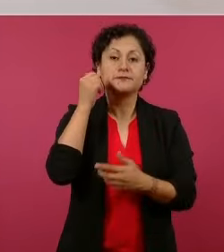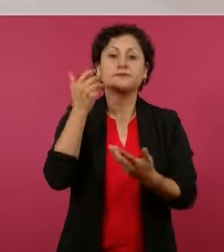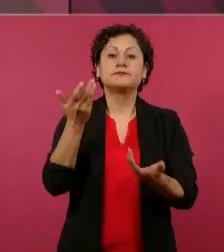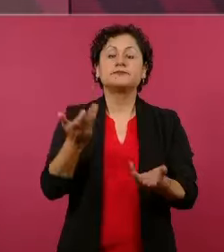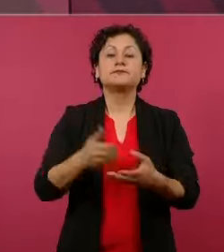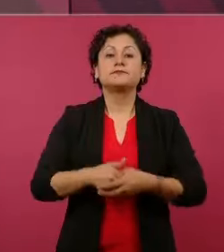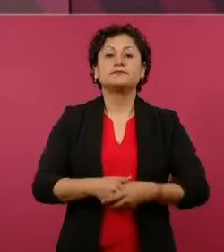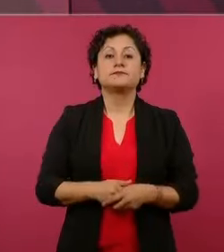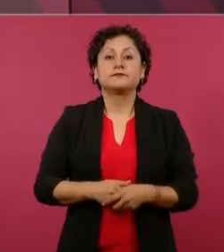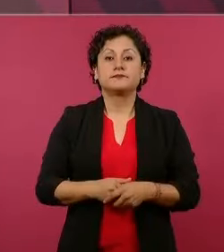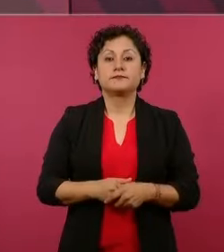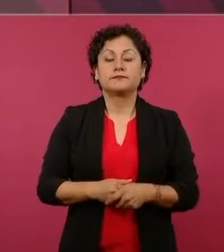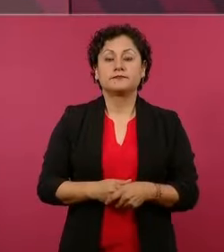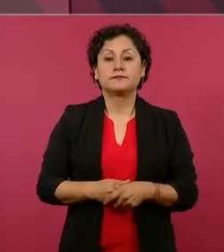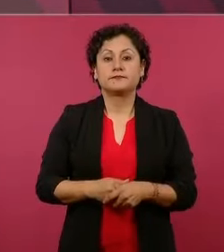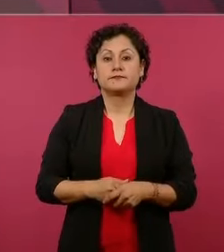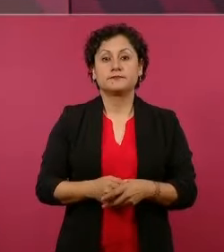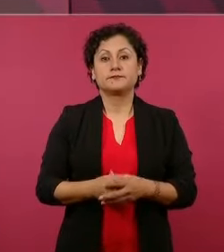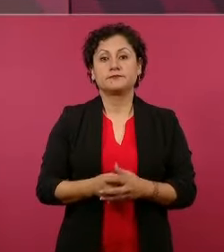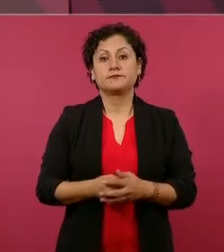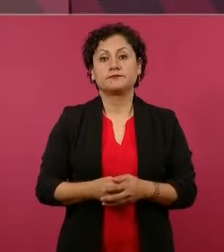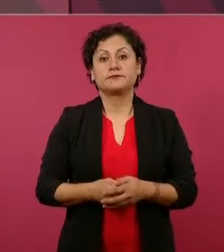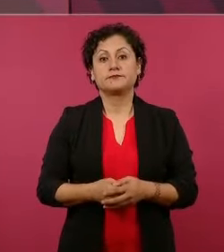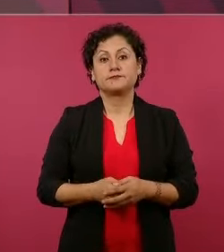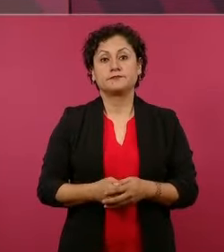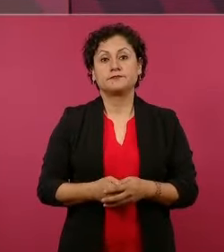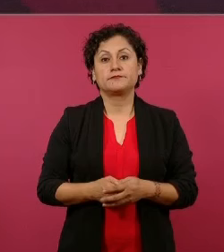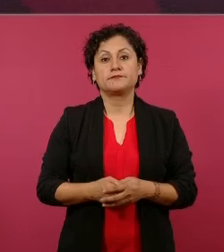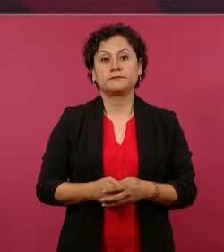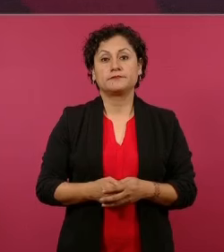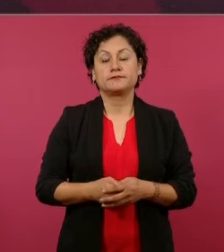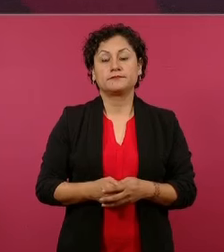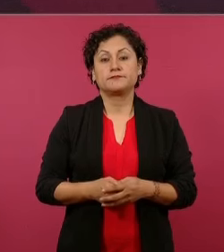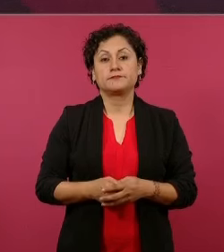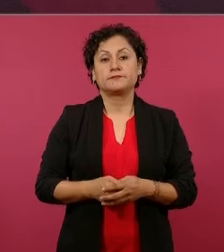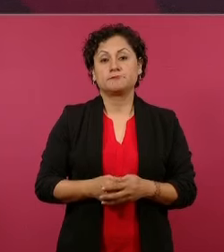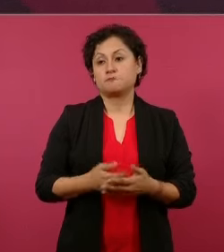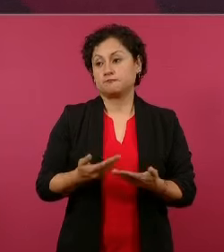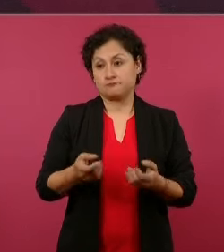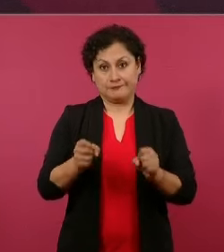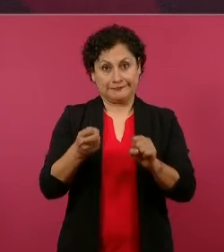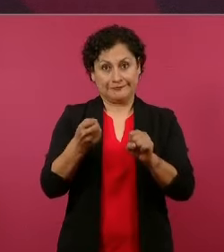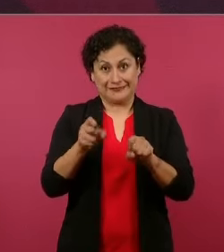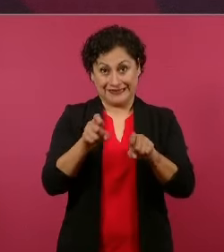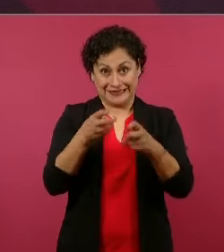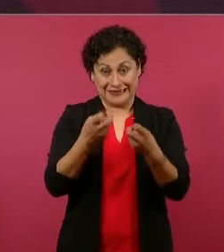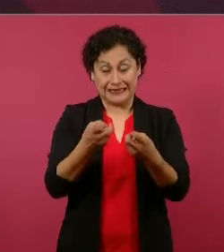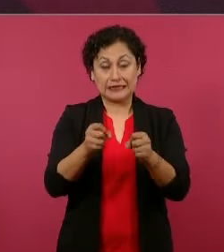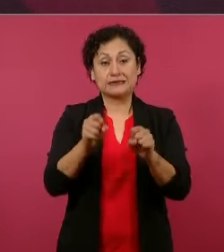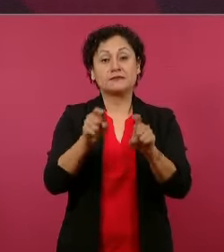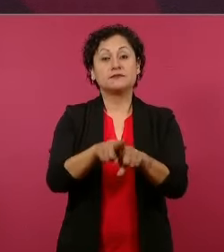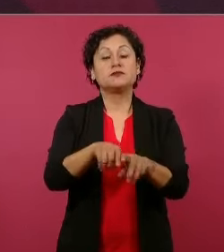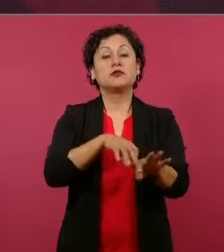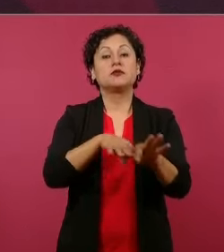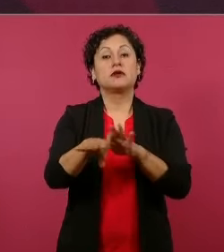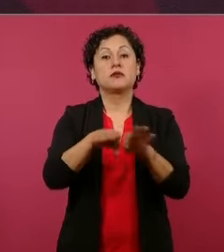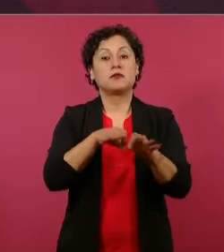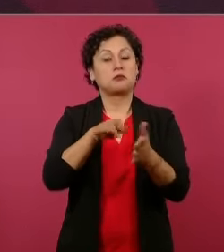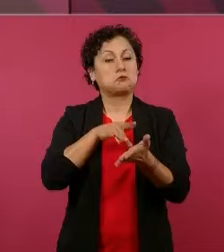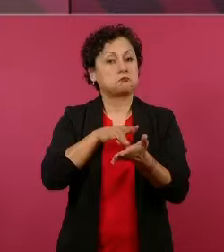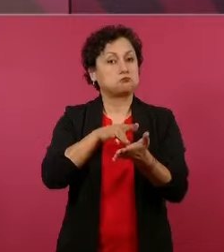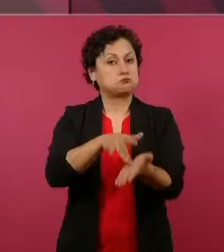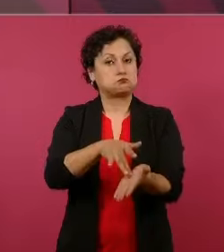ellos eh se va a seguir apoyando para